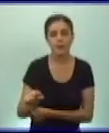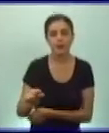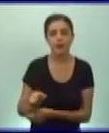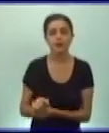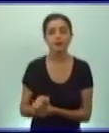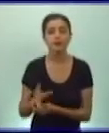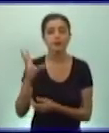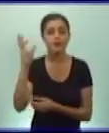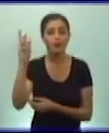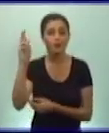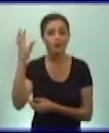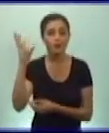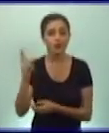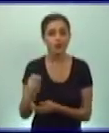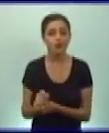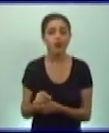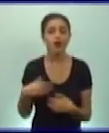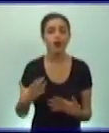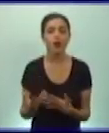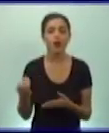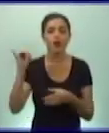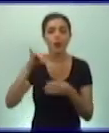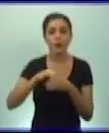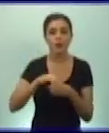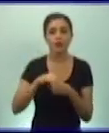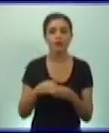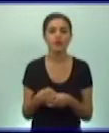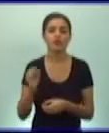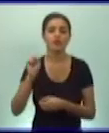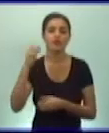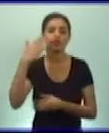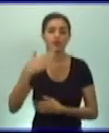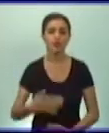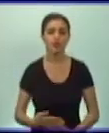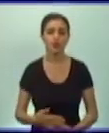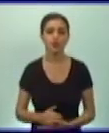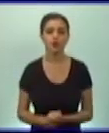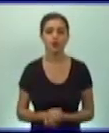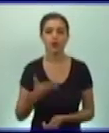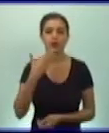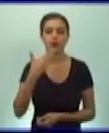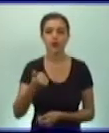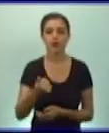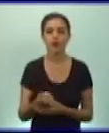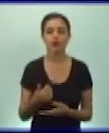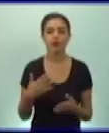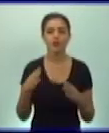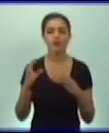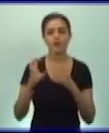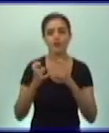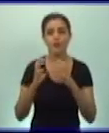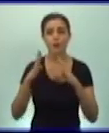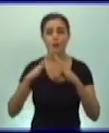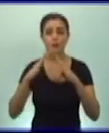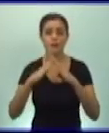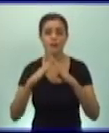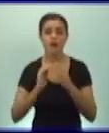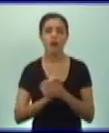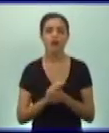resultado de la implementación de programas de salud pública, las mejores condiciones de vida ya mencionadas,